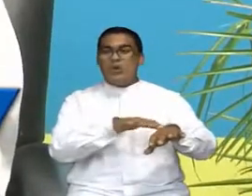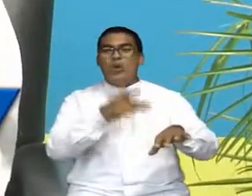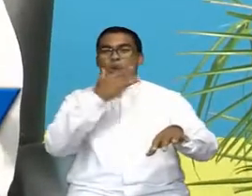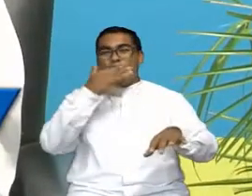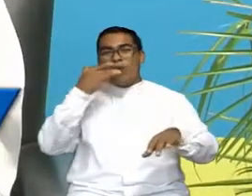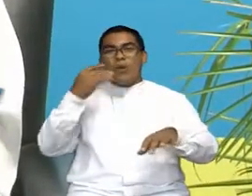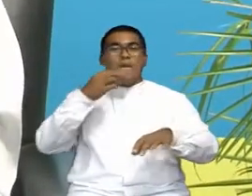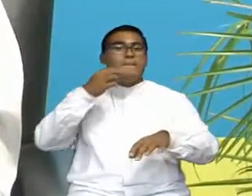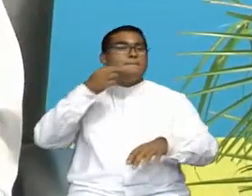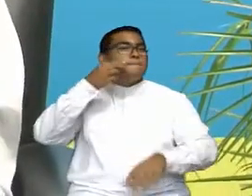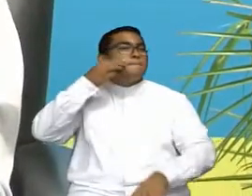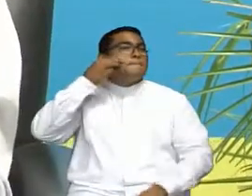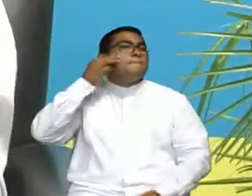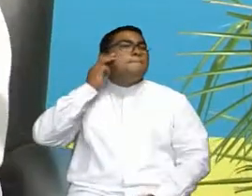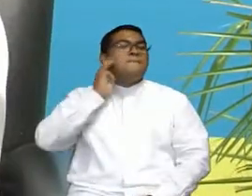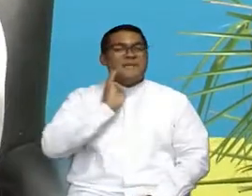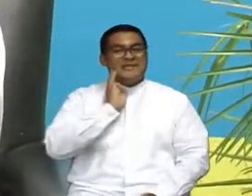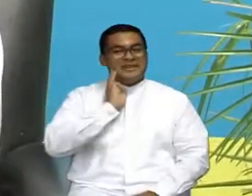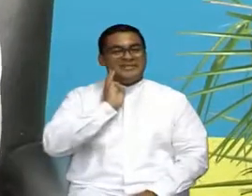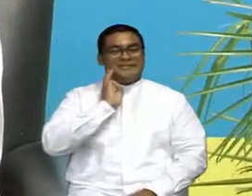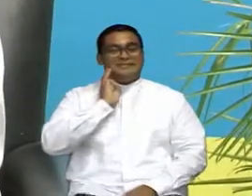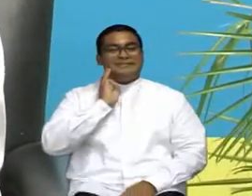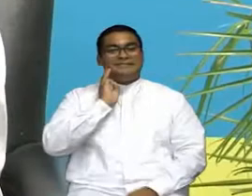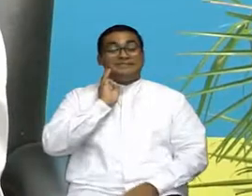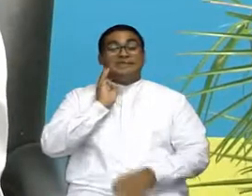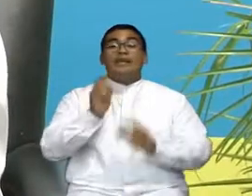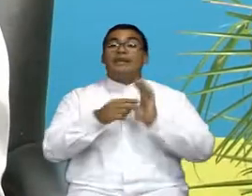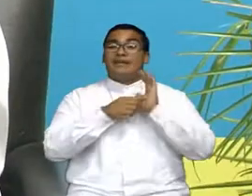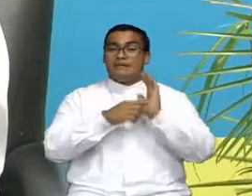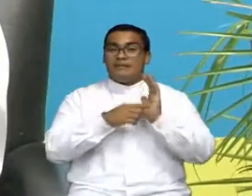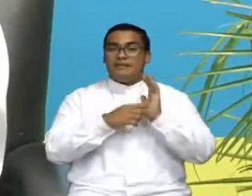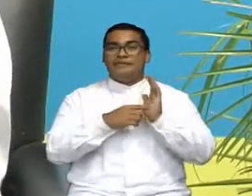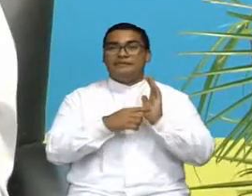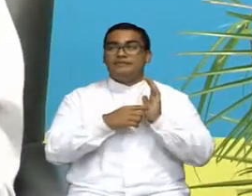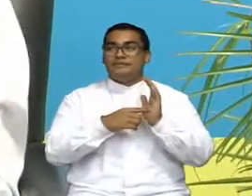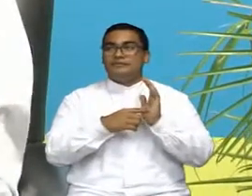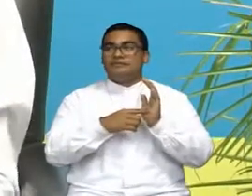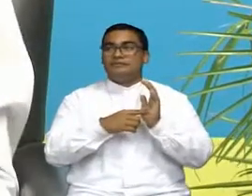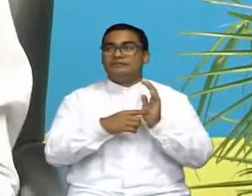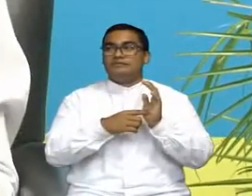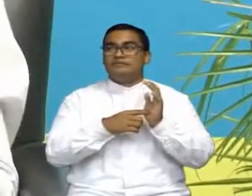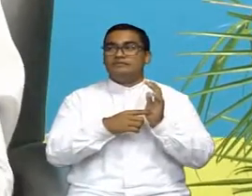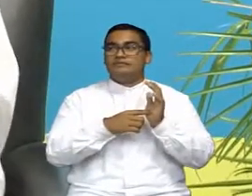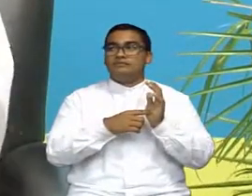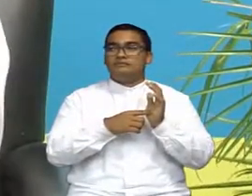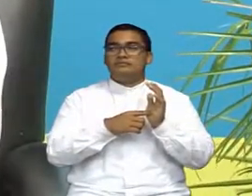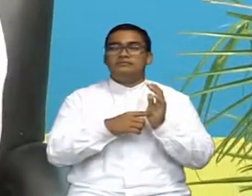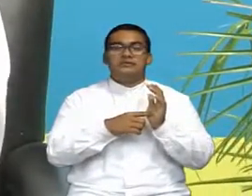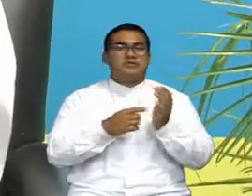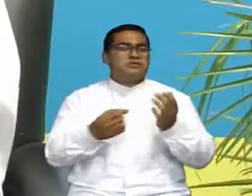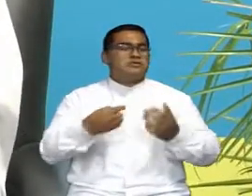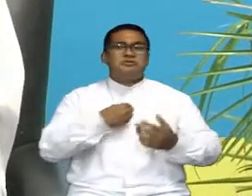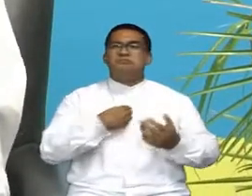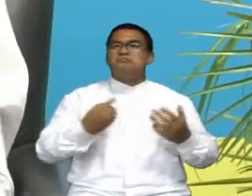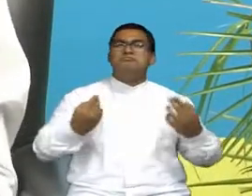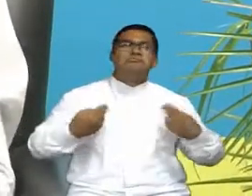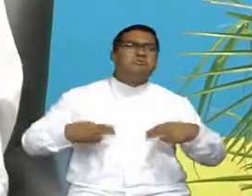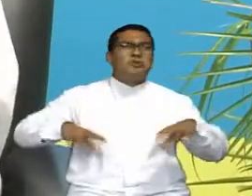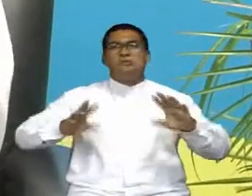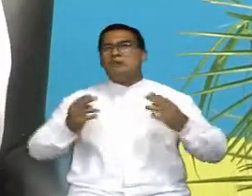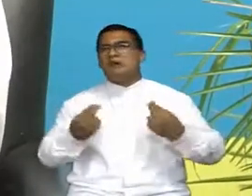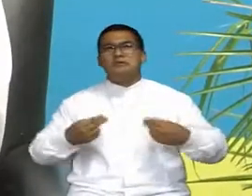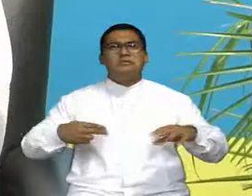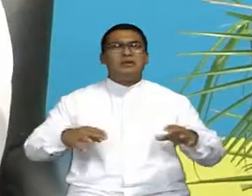color violáceo, ¿verdad? Sí nos tenemos que preocupar cuando ellos aparecen sin una causa traumática o sin